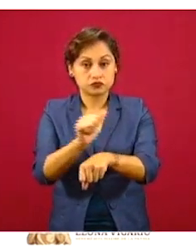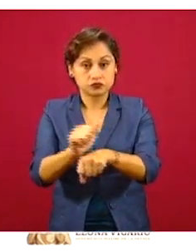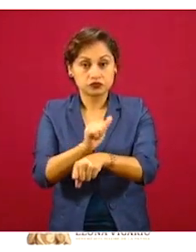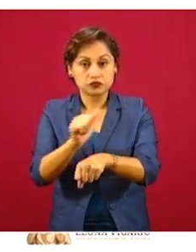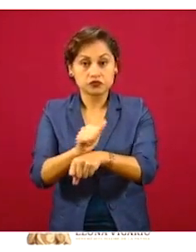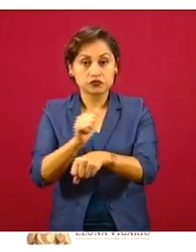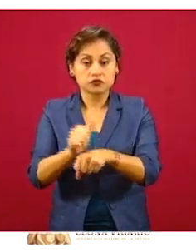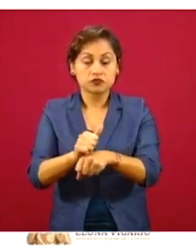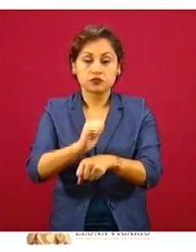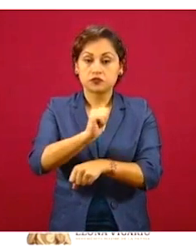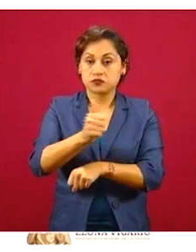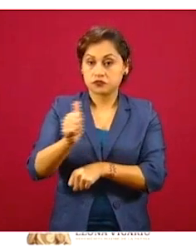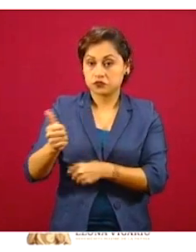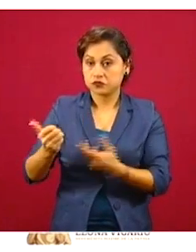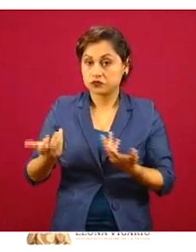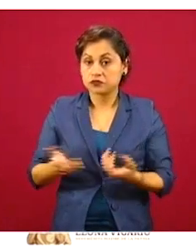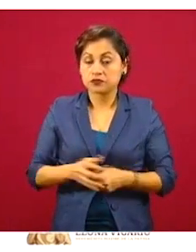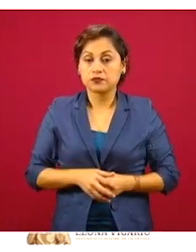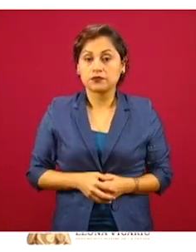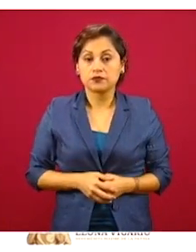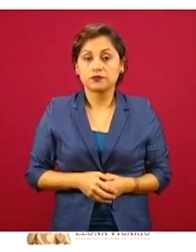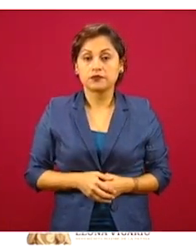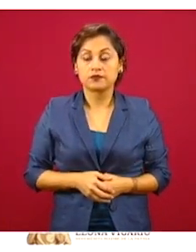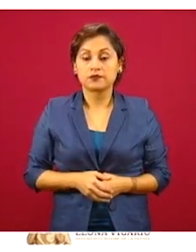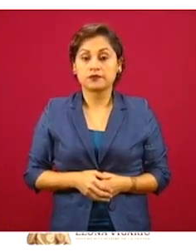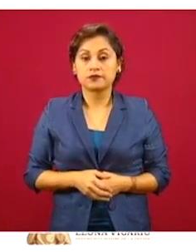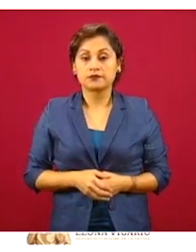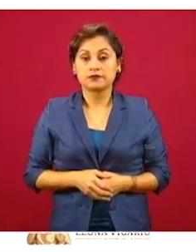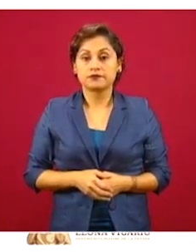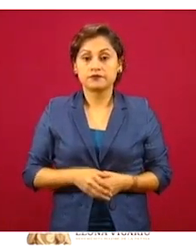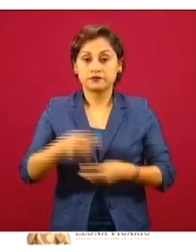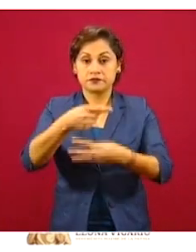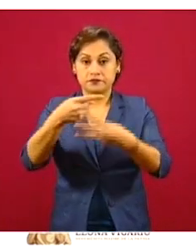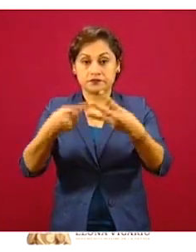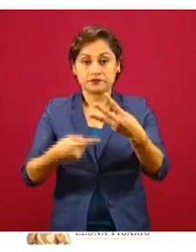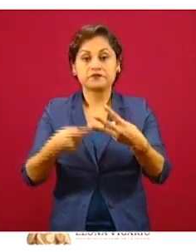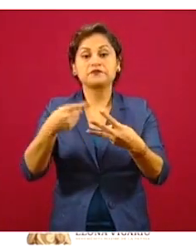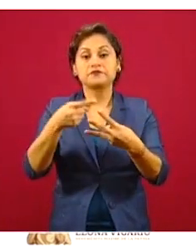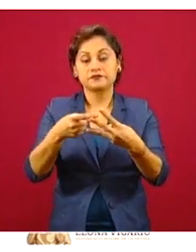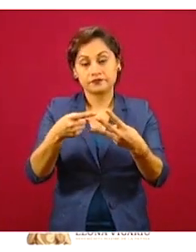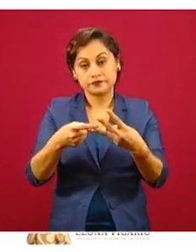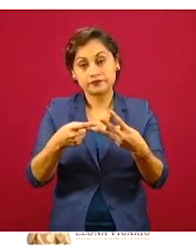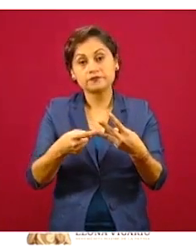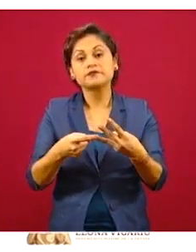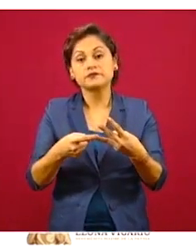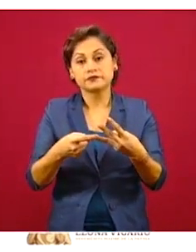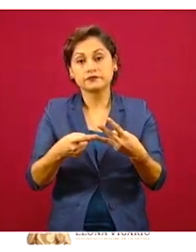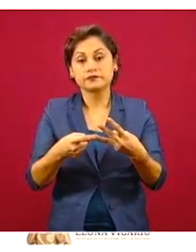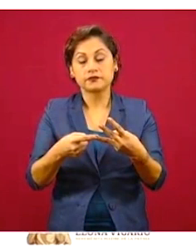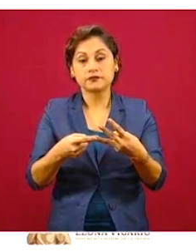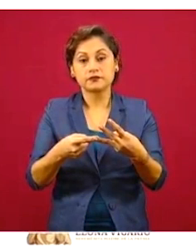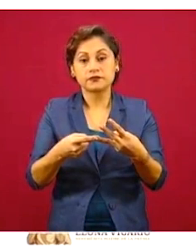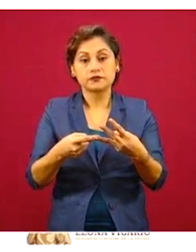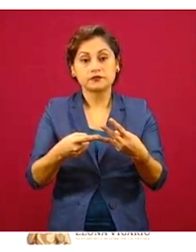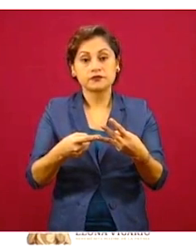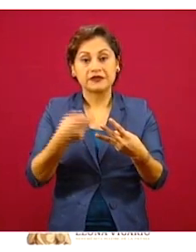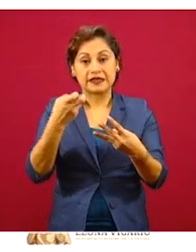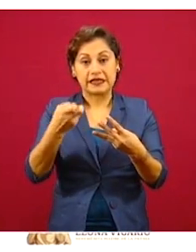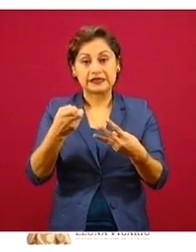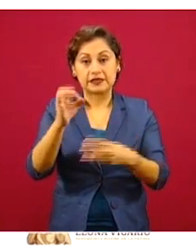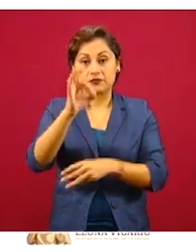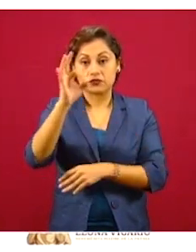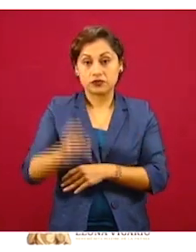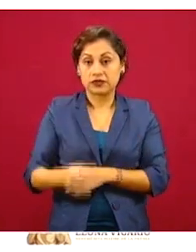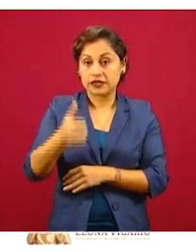particular principalmente en estos tres sectores encontramos ese porcentaje de